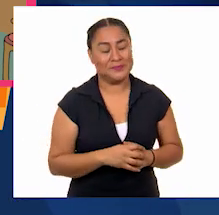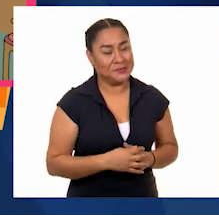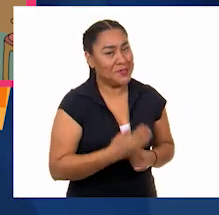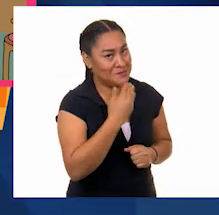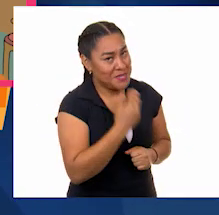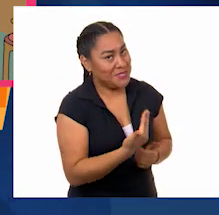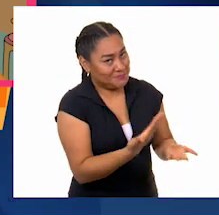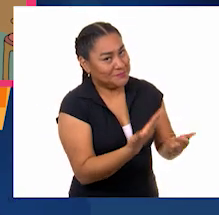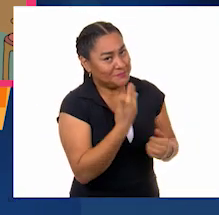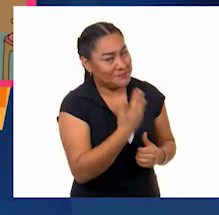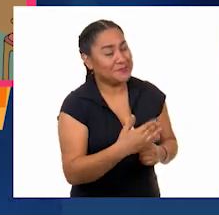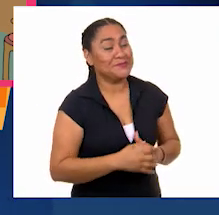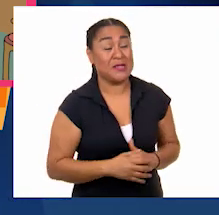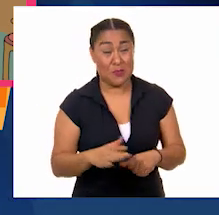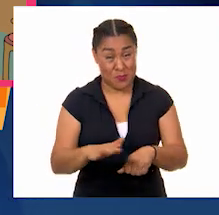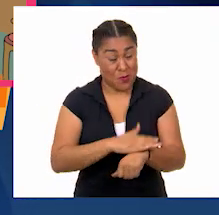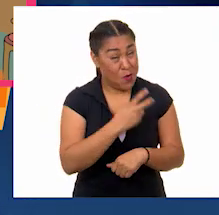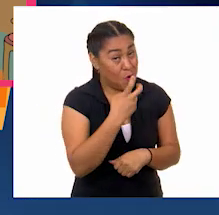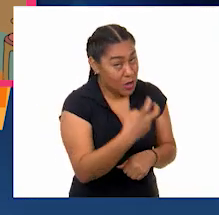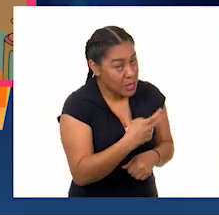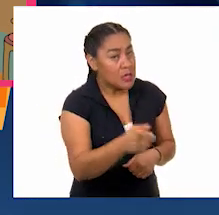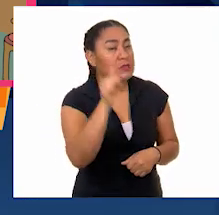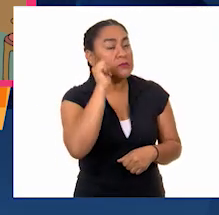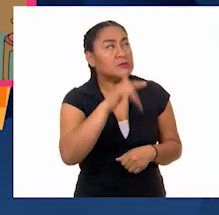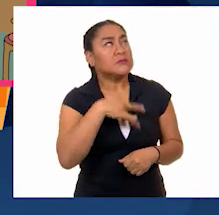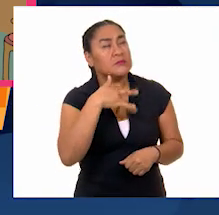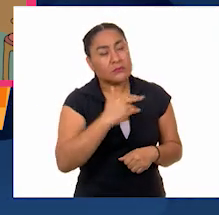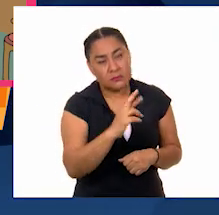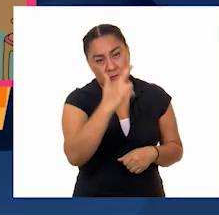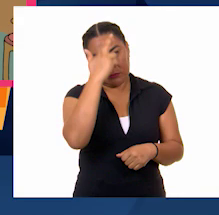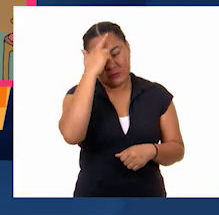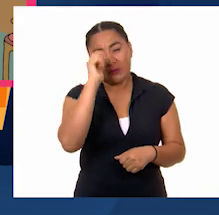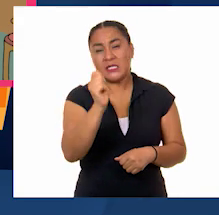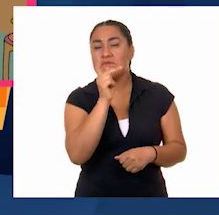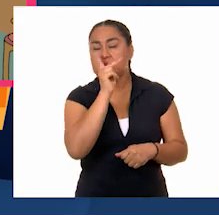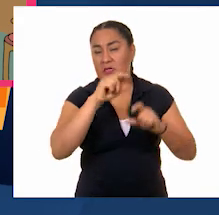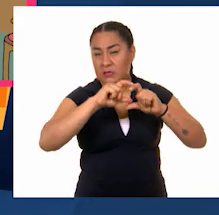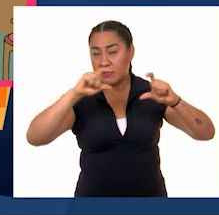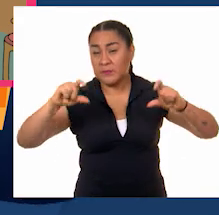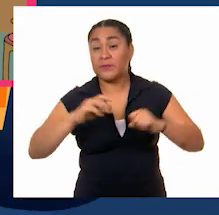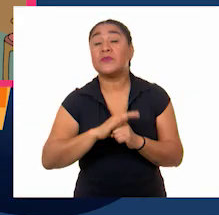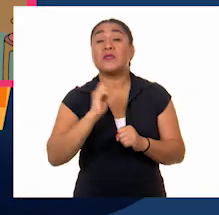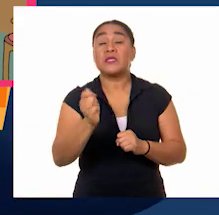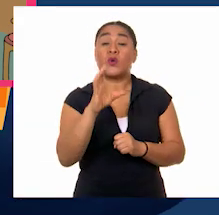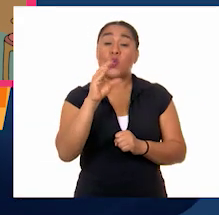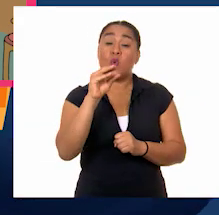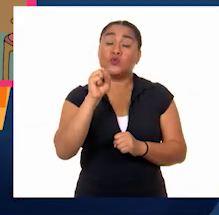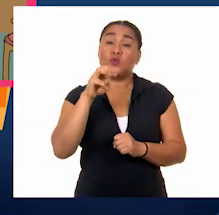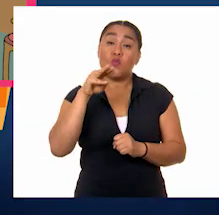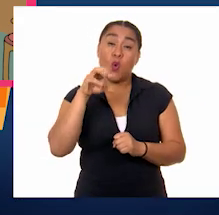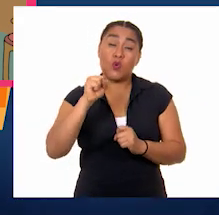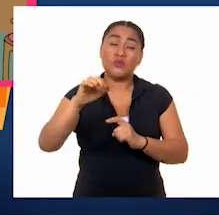bien. Y es por eso que siempre debes recordar esta frase. El cosmos es todo lo que